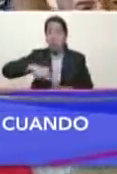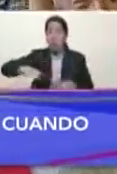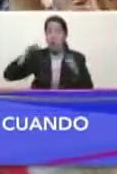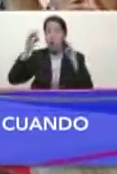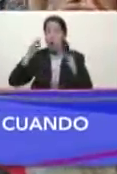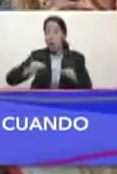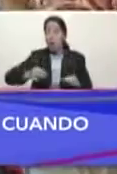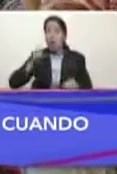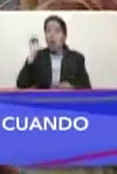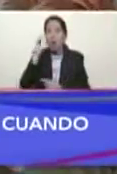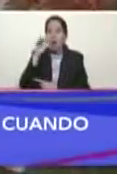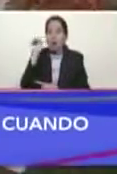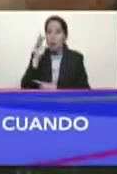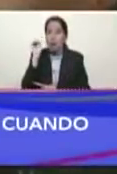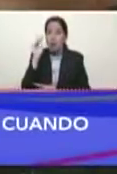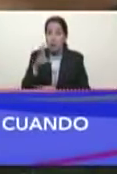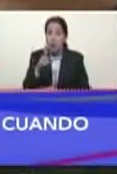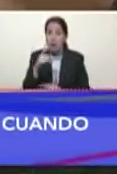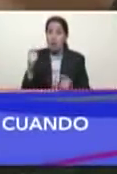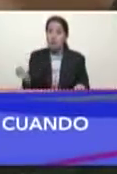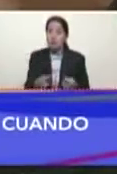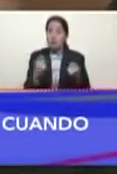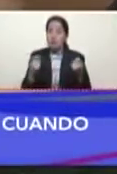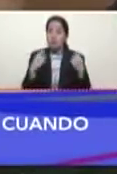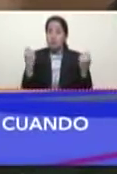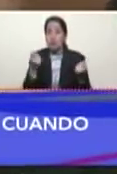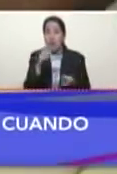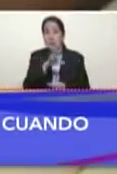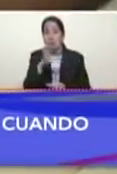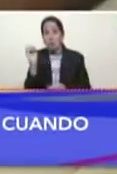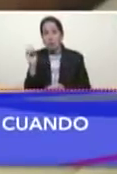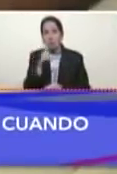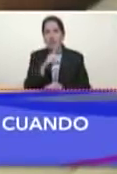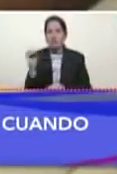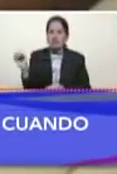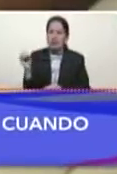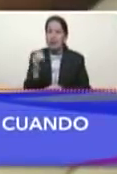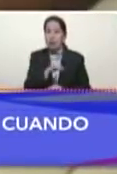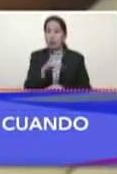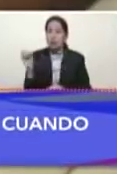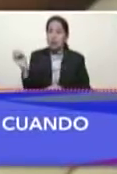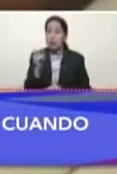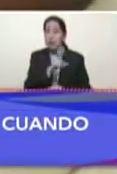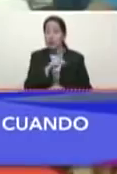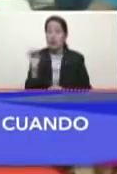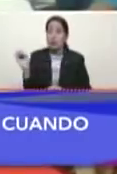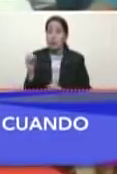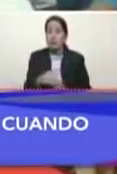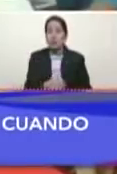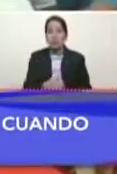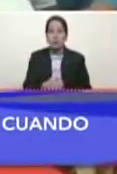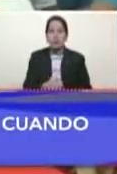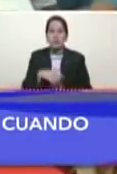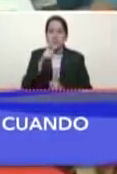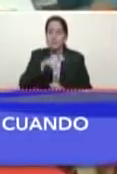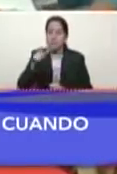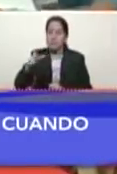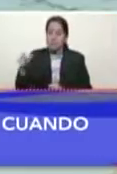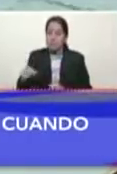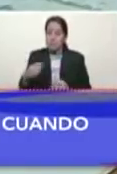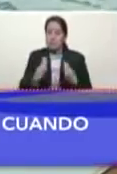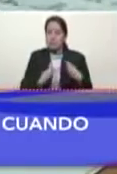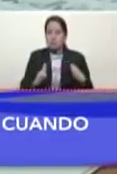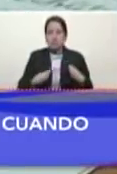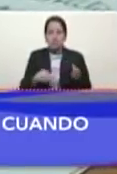la comunidad, una asamblea de 50, de 100, de 200, de 300, vecinos, vecinas.